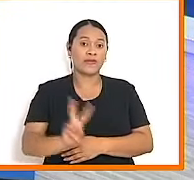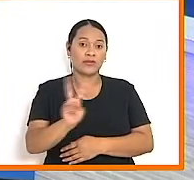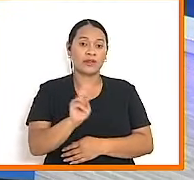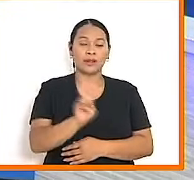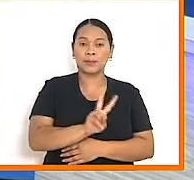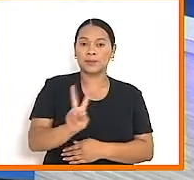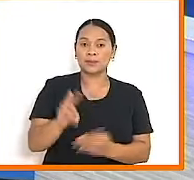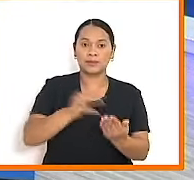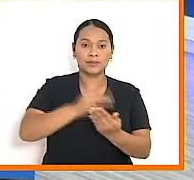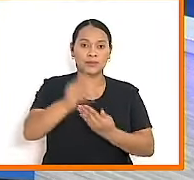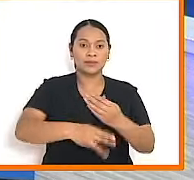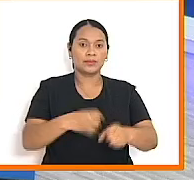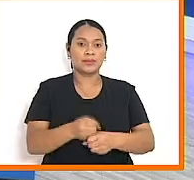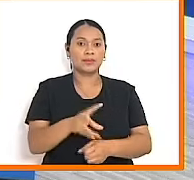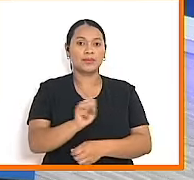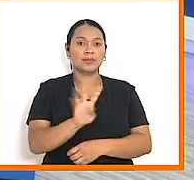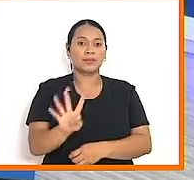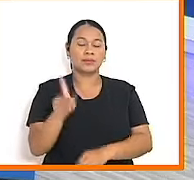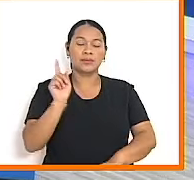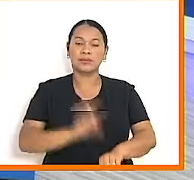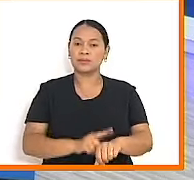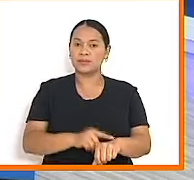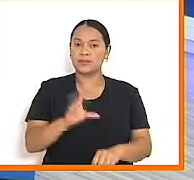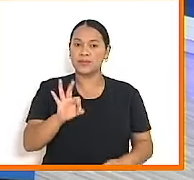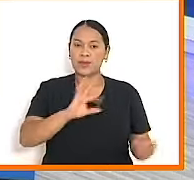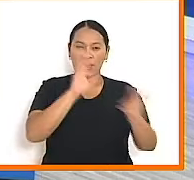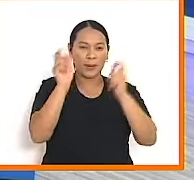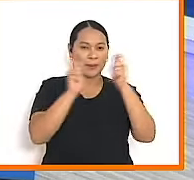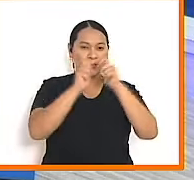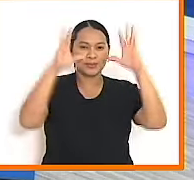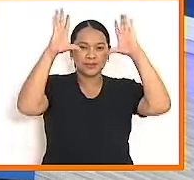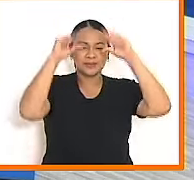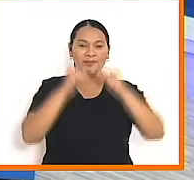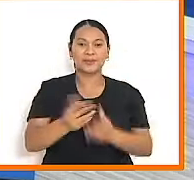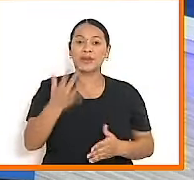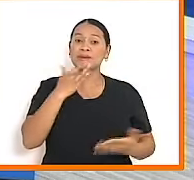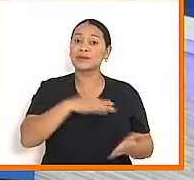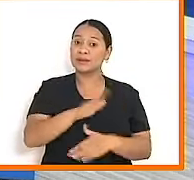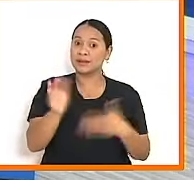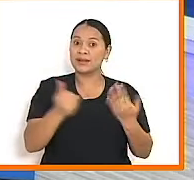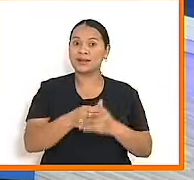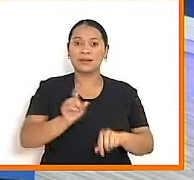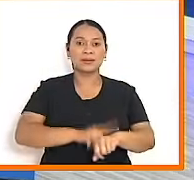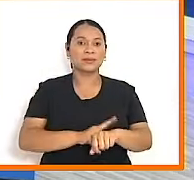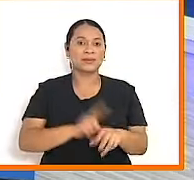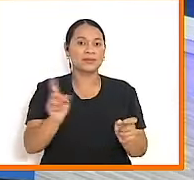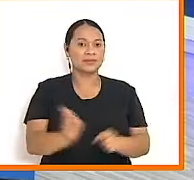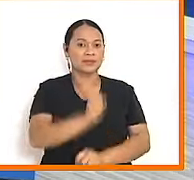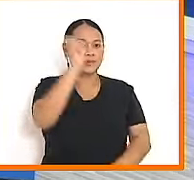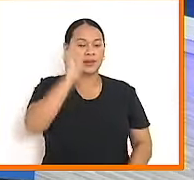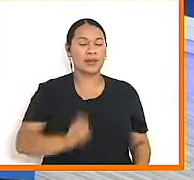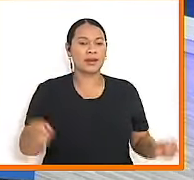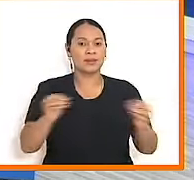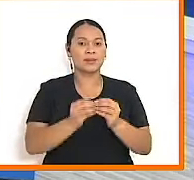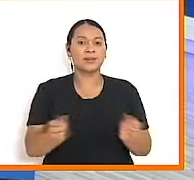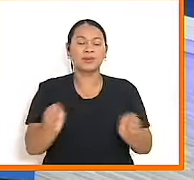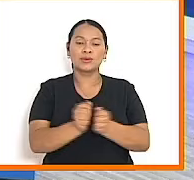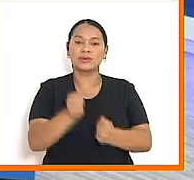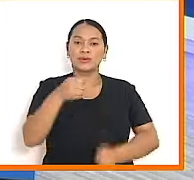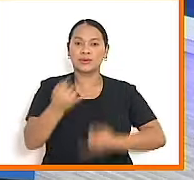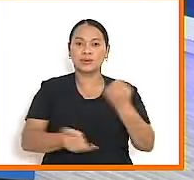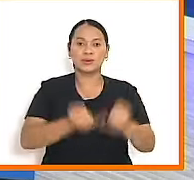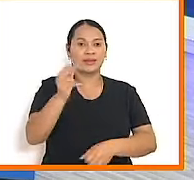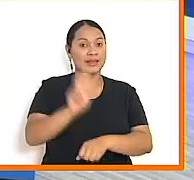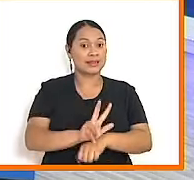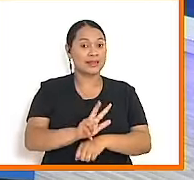2024. El reloj marca las 9 en punto de la noche y te deseo mucha suerte porque es momento de ganar mucho más con Juga 3. Daremos a conocer 3 afortunados